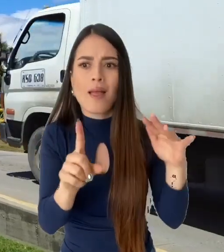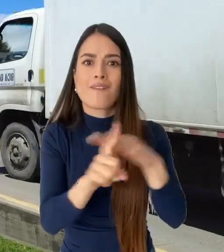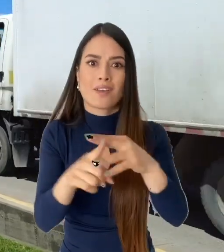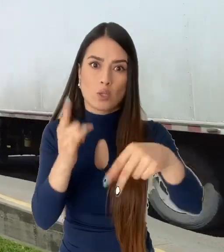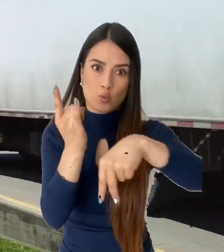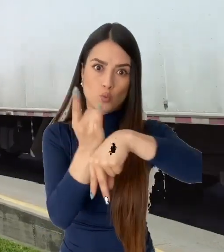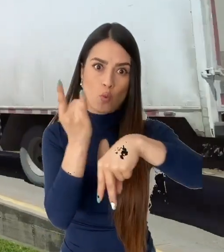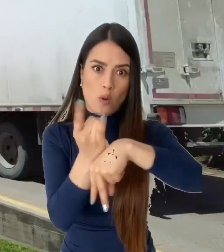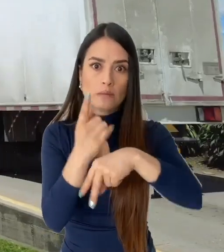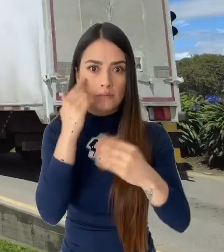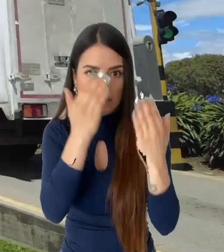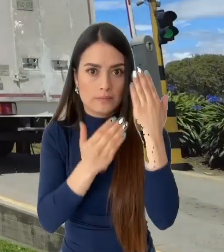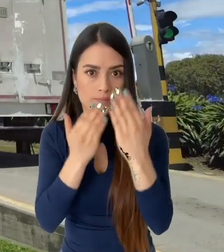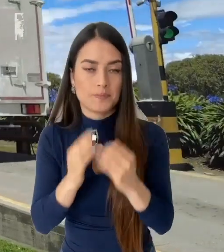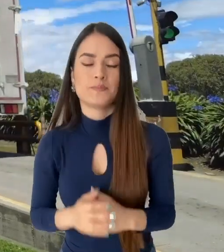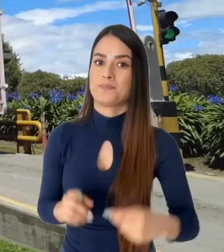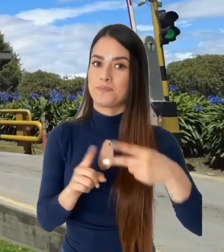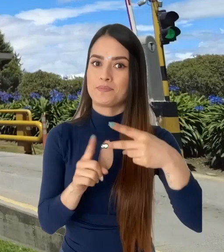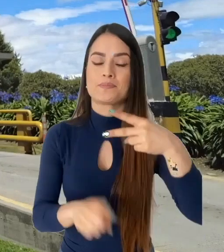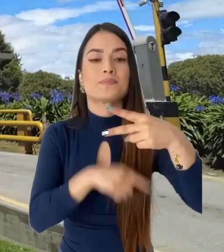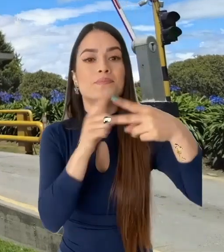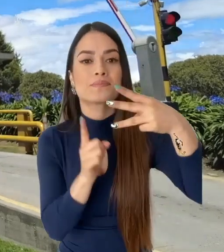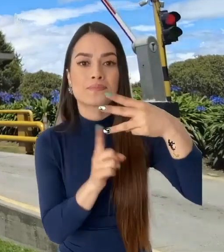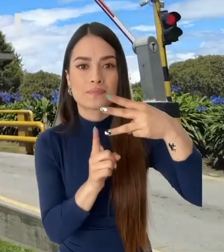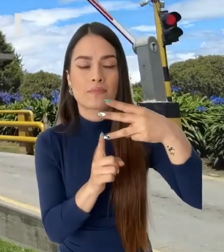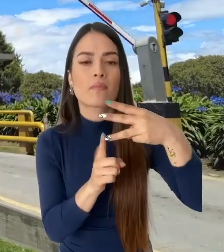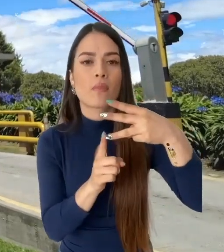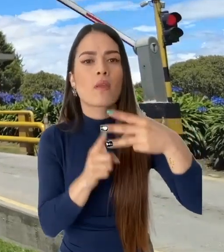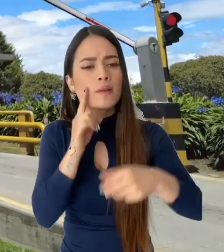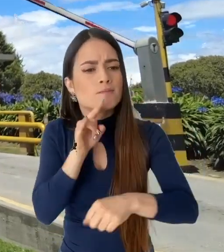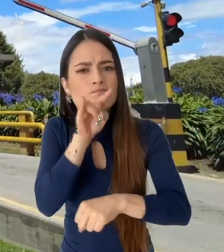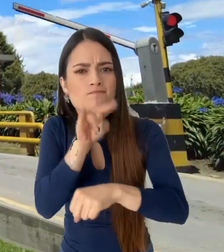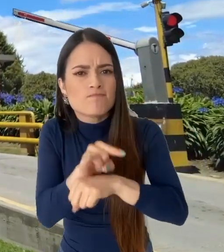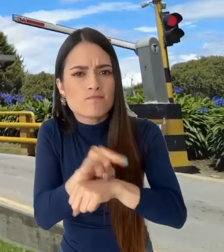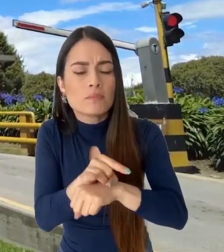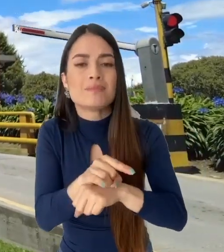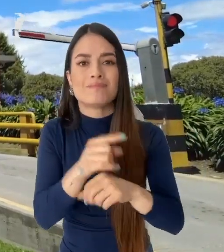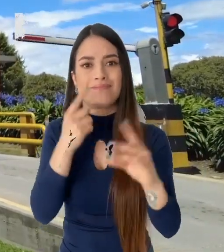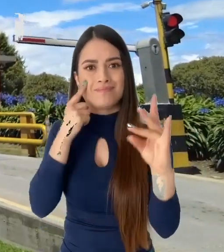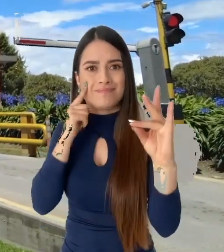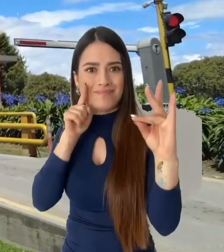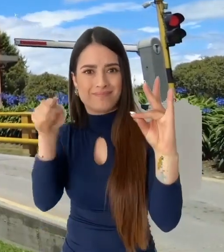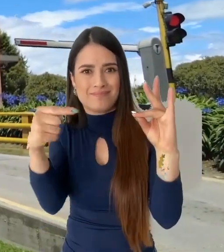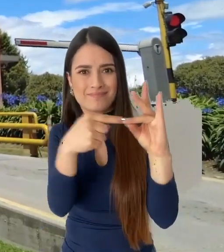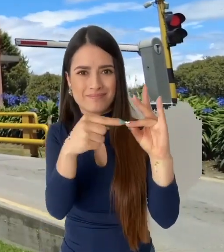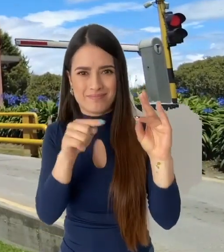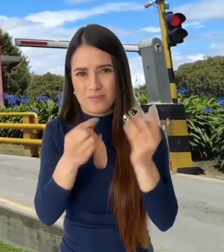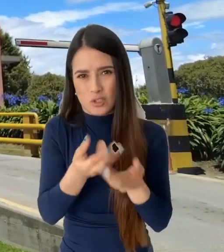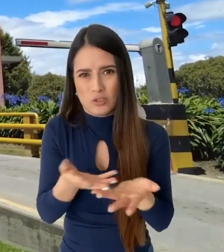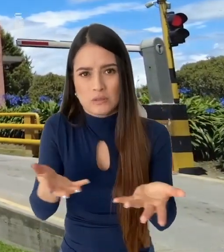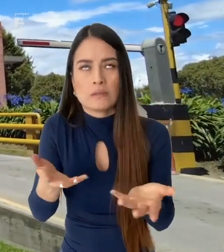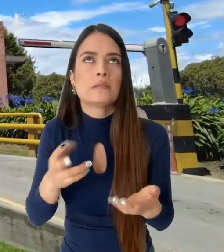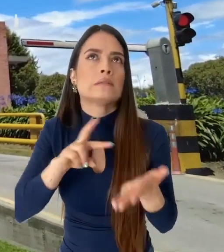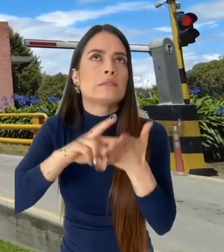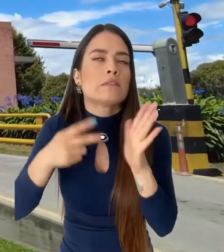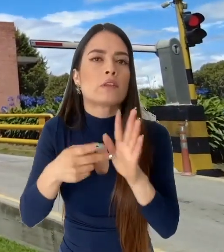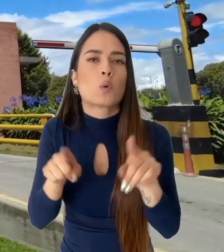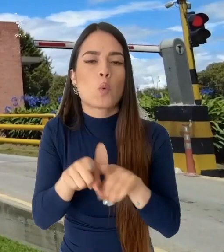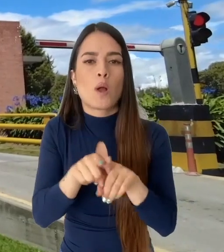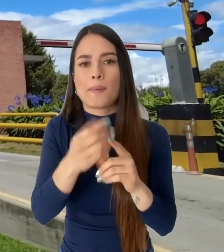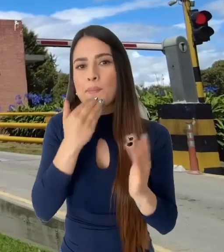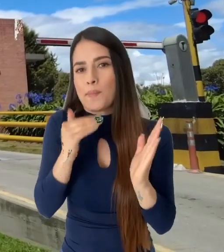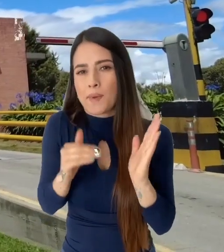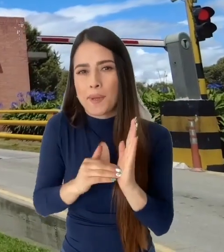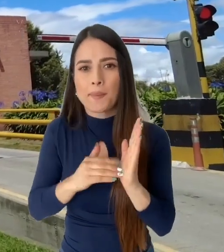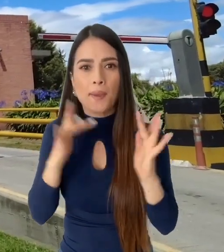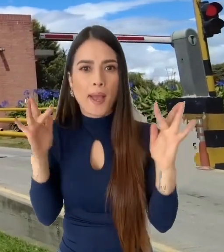como a los usuarios y tres la vigilancia en aspectos subjetivos que no es más que